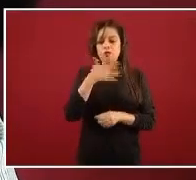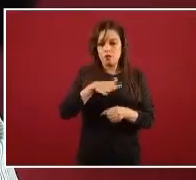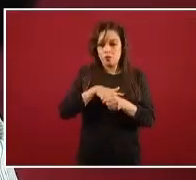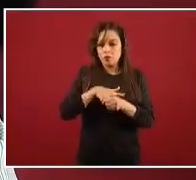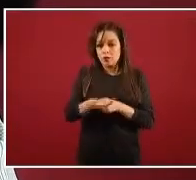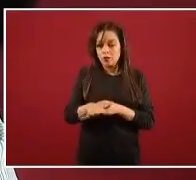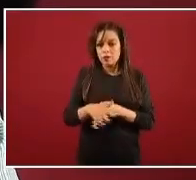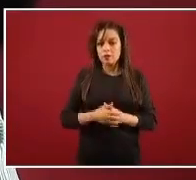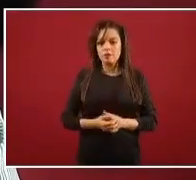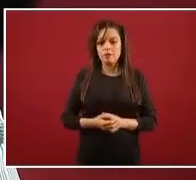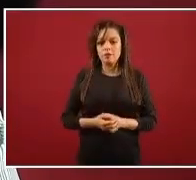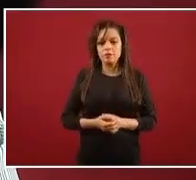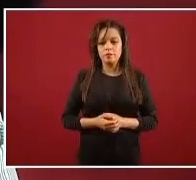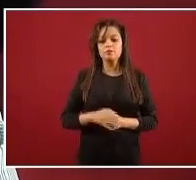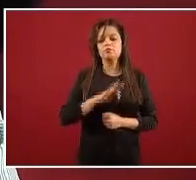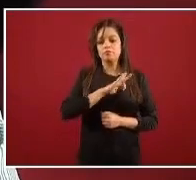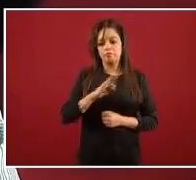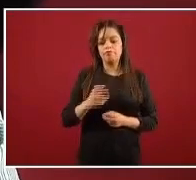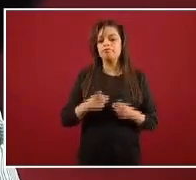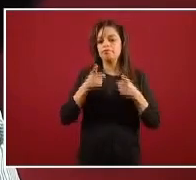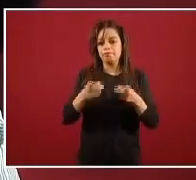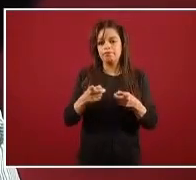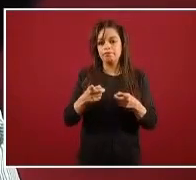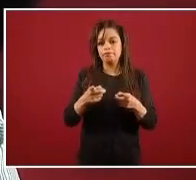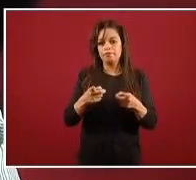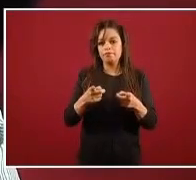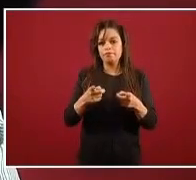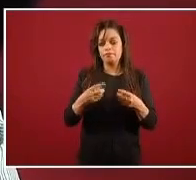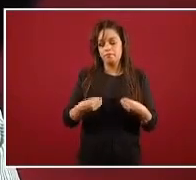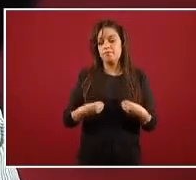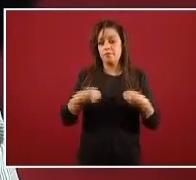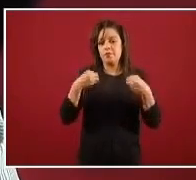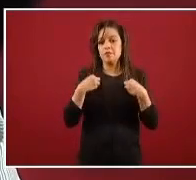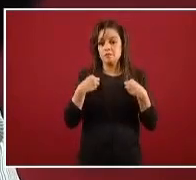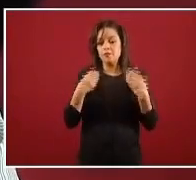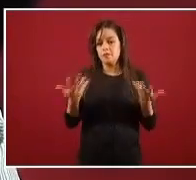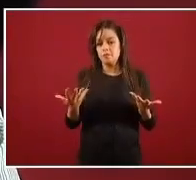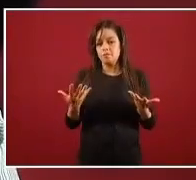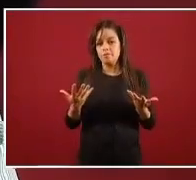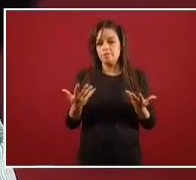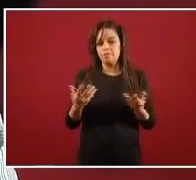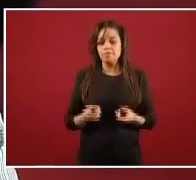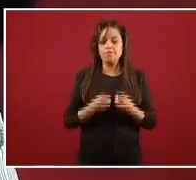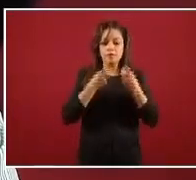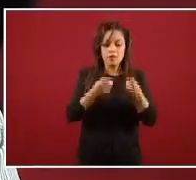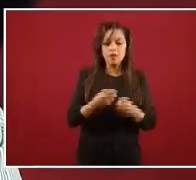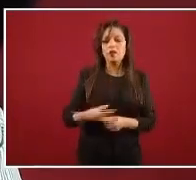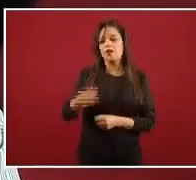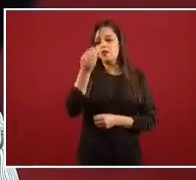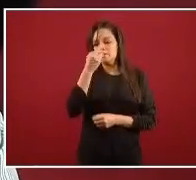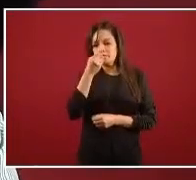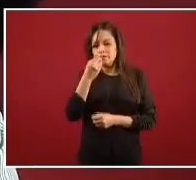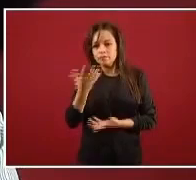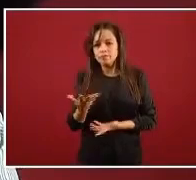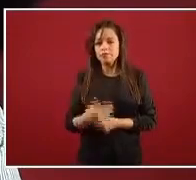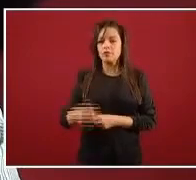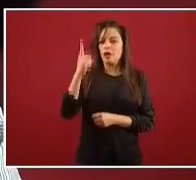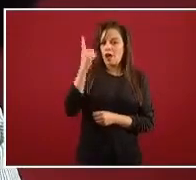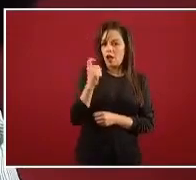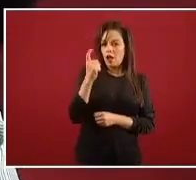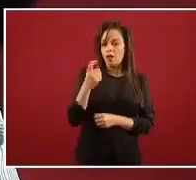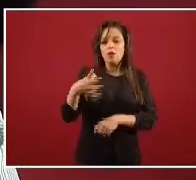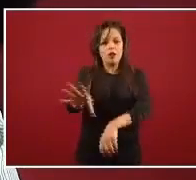pueda existir la vida en sociedad. El abastecimiento de alimentos, el abastecimiento de agua,